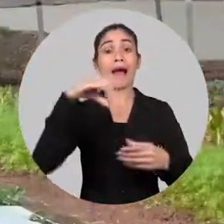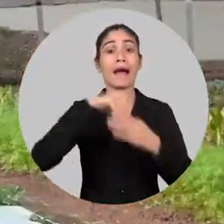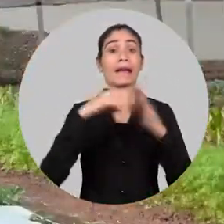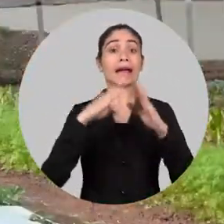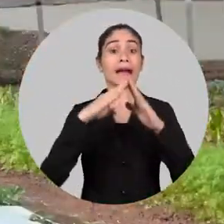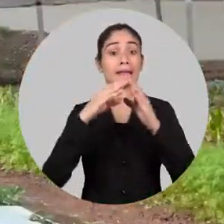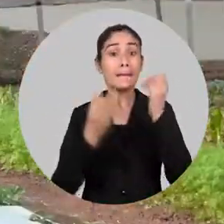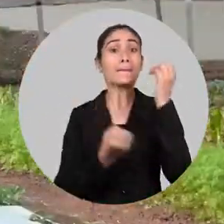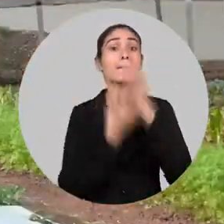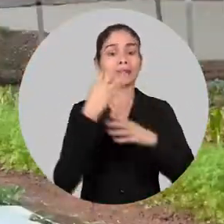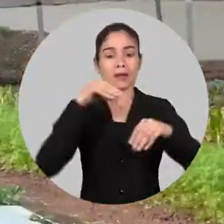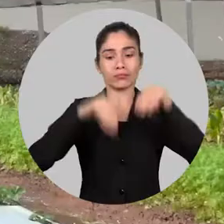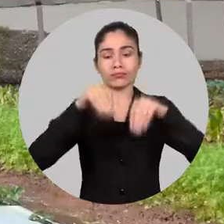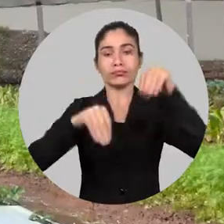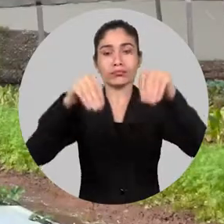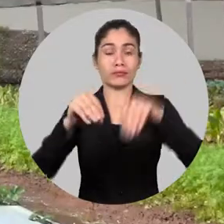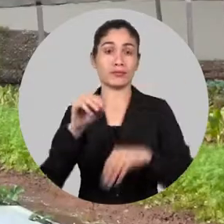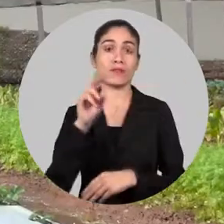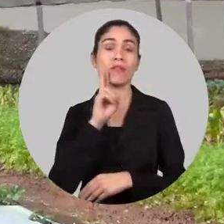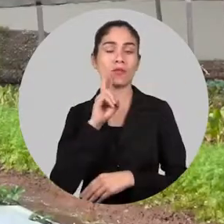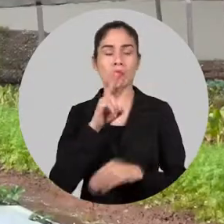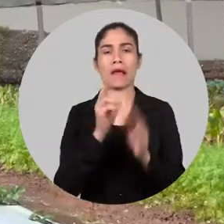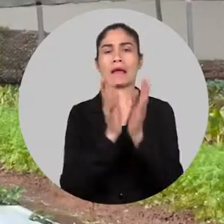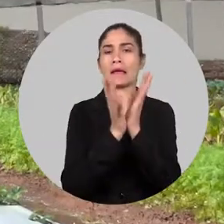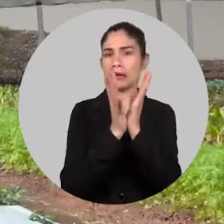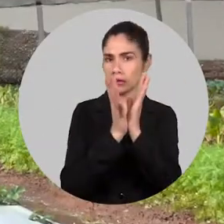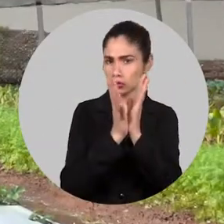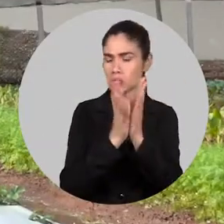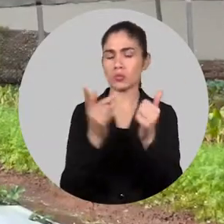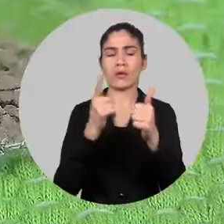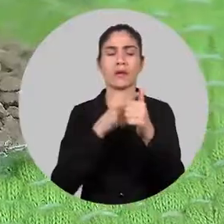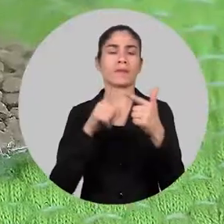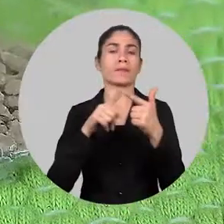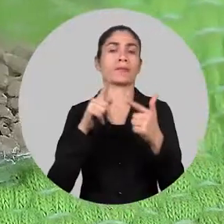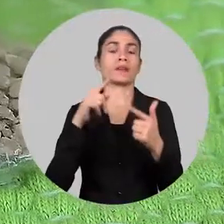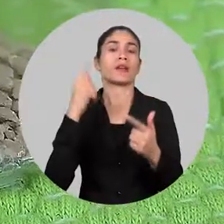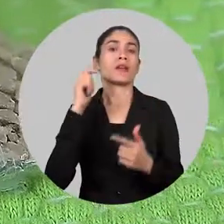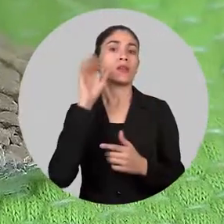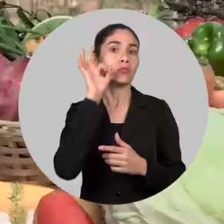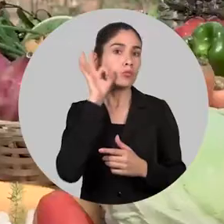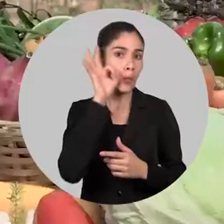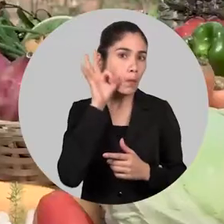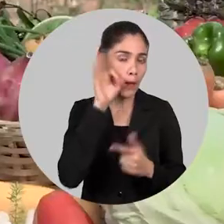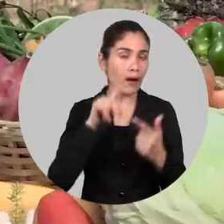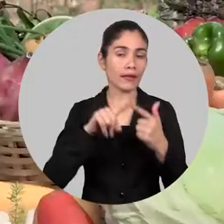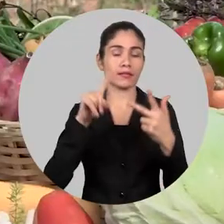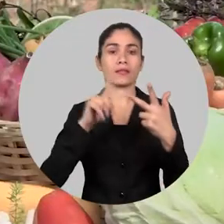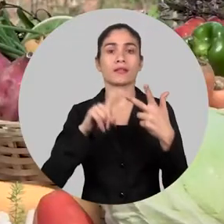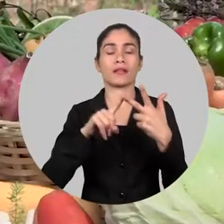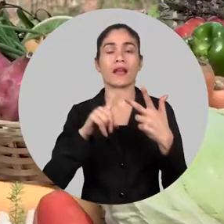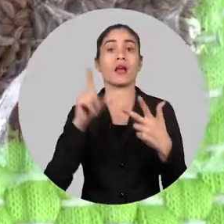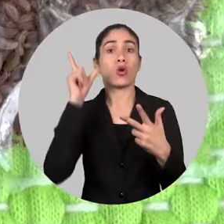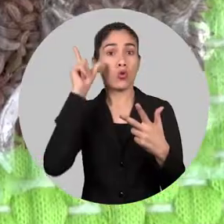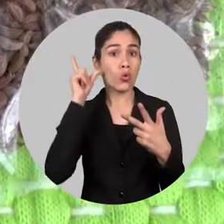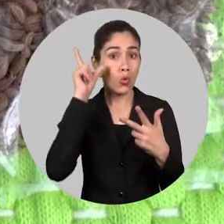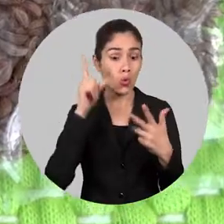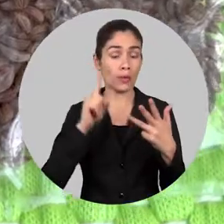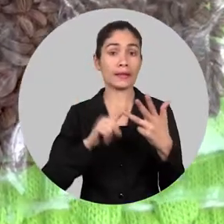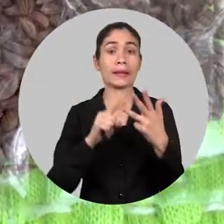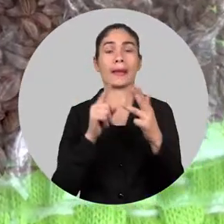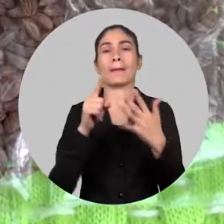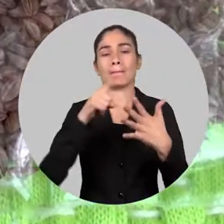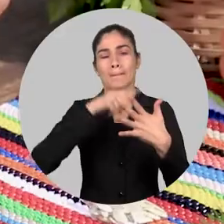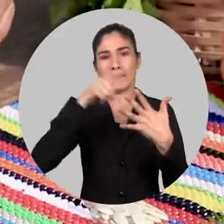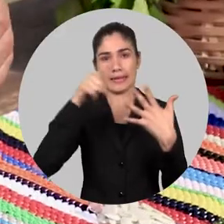familiar. Ahí hoy que es ave lechuga, ya recó tomate, ya recó locote,